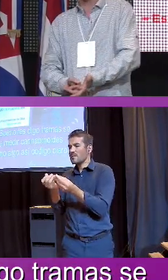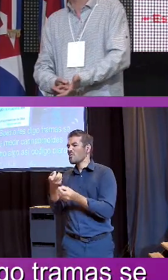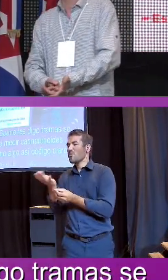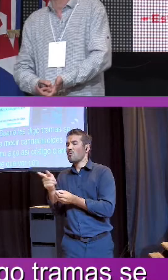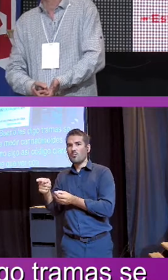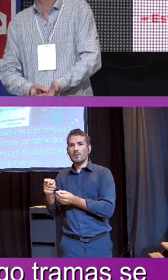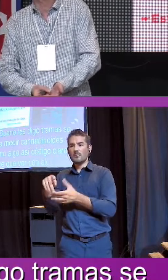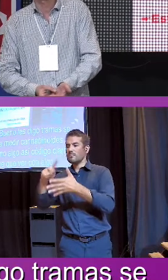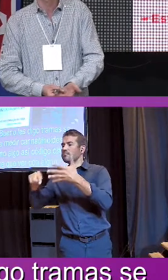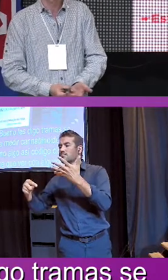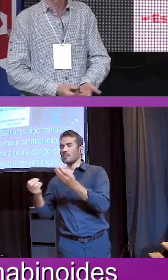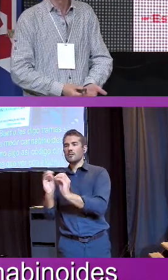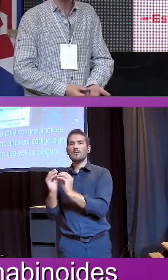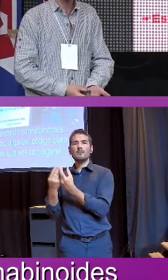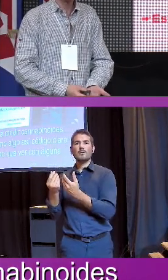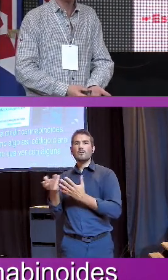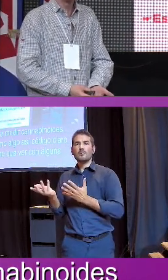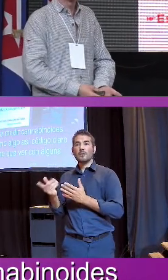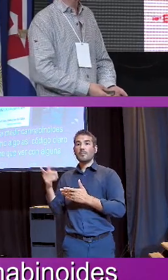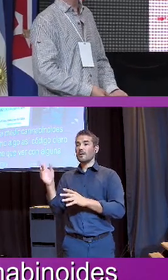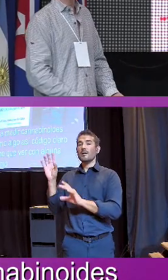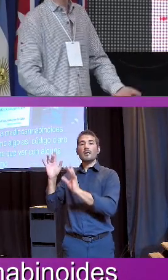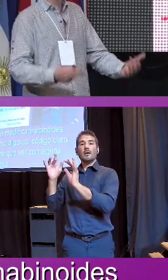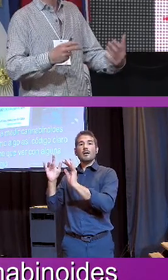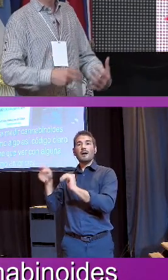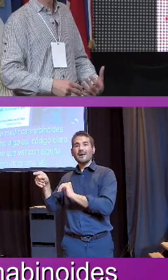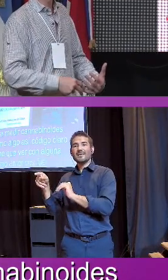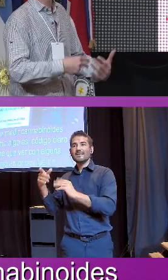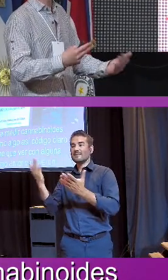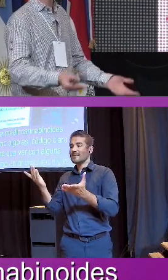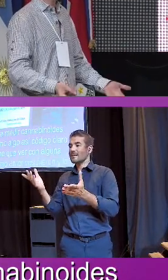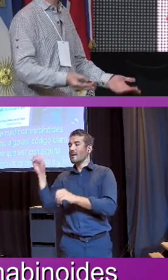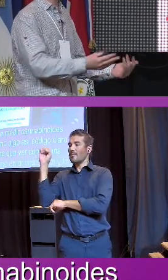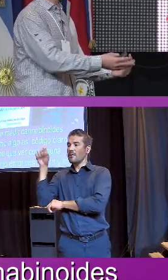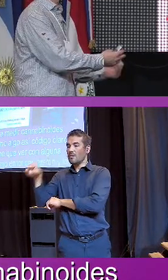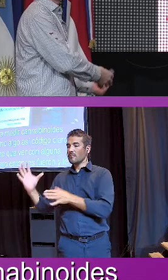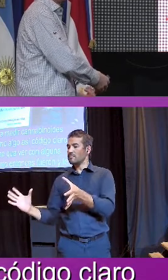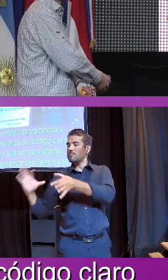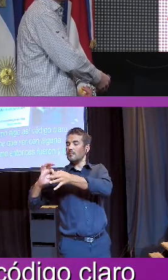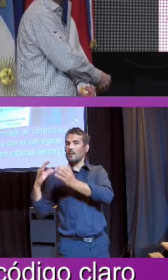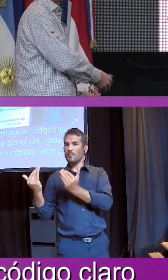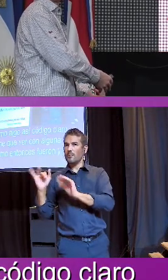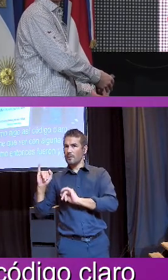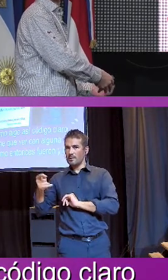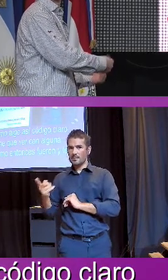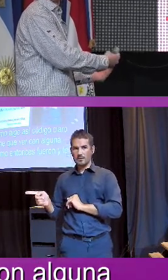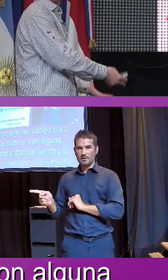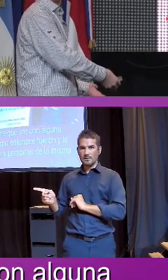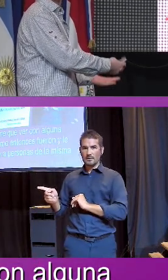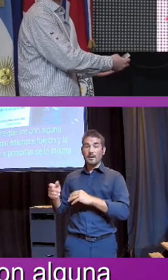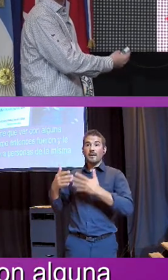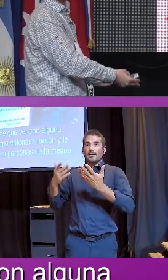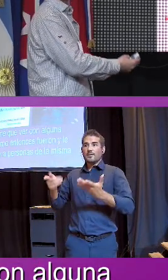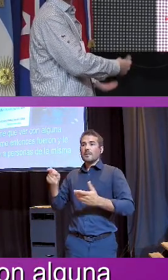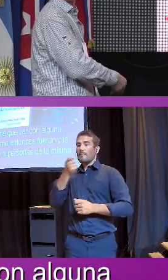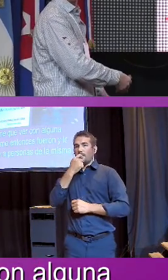con algo en una relación con los síntomas del autismo. Entonces fueron y le midieron a personas con autismo y a personas de la misma edad, el mismo